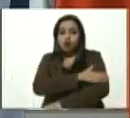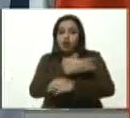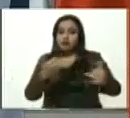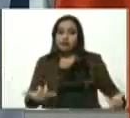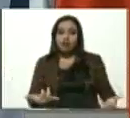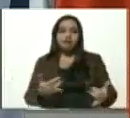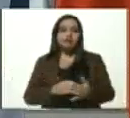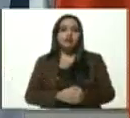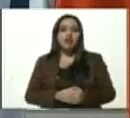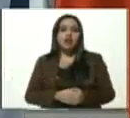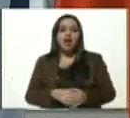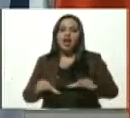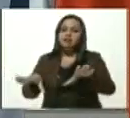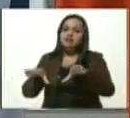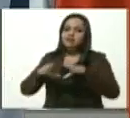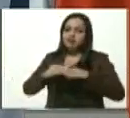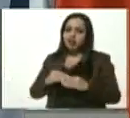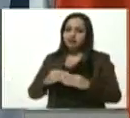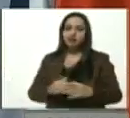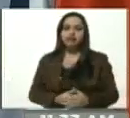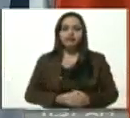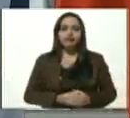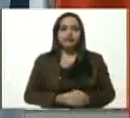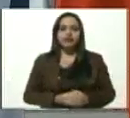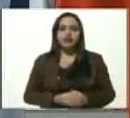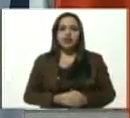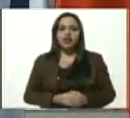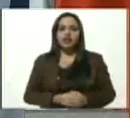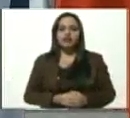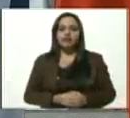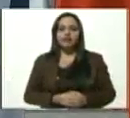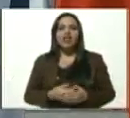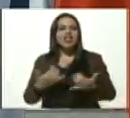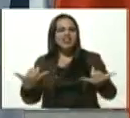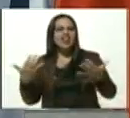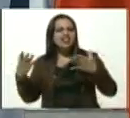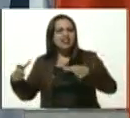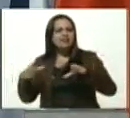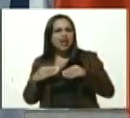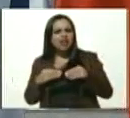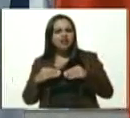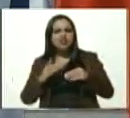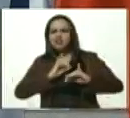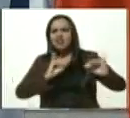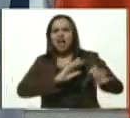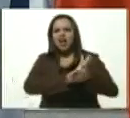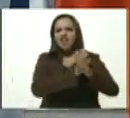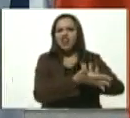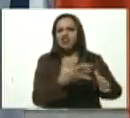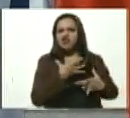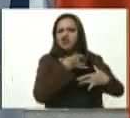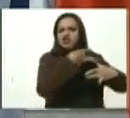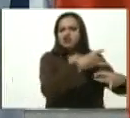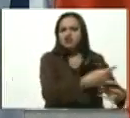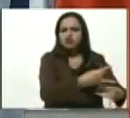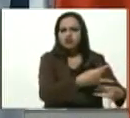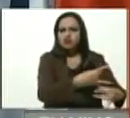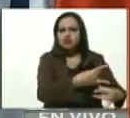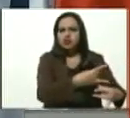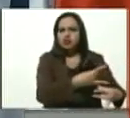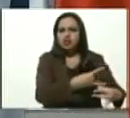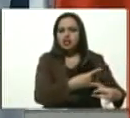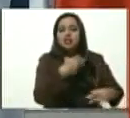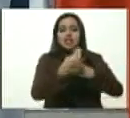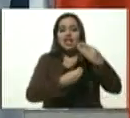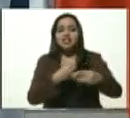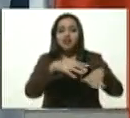rendido, entre comillas, sus intenciones de asaltar por la vía violenta,